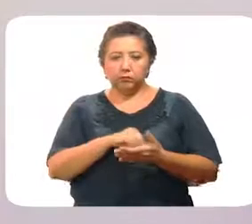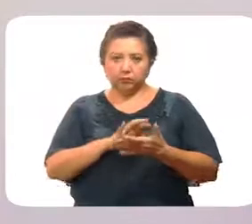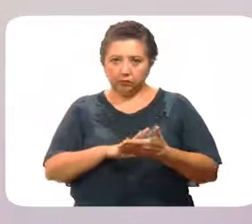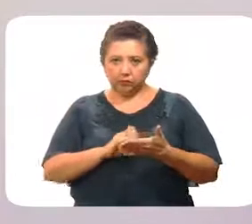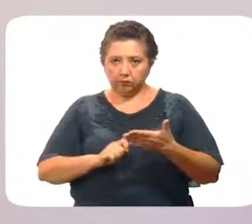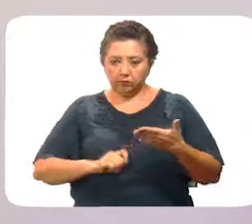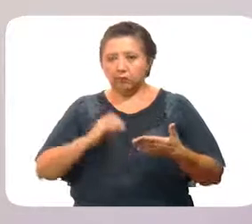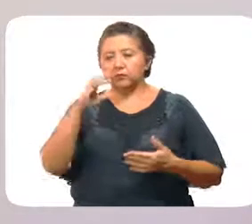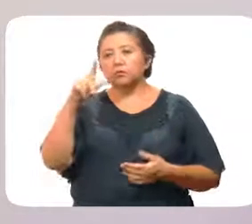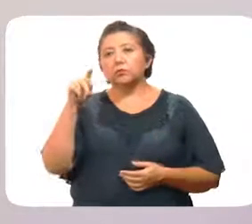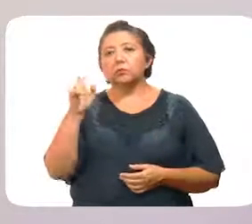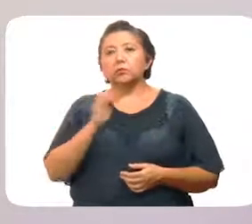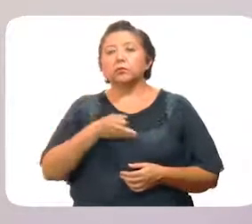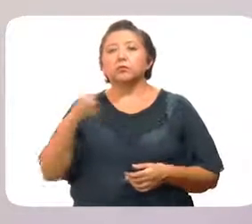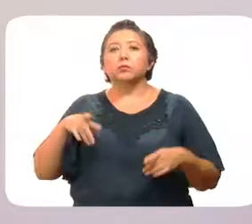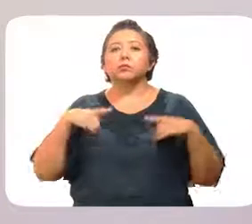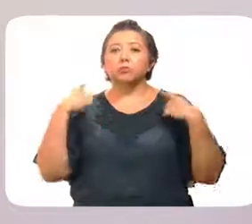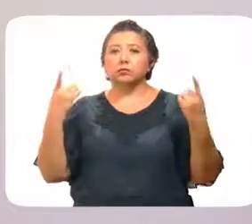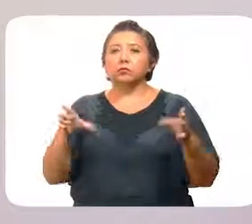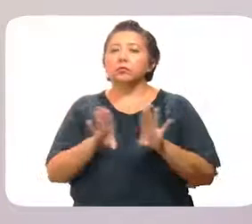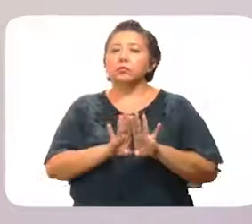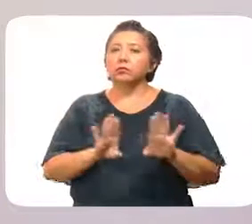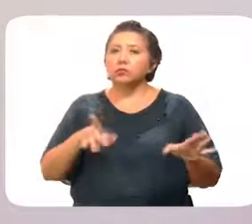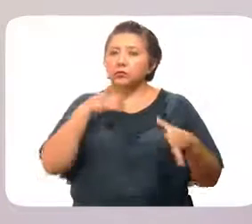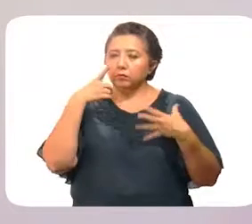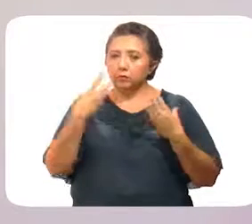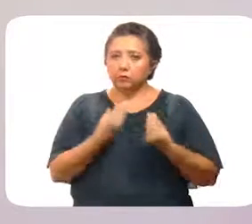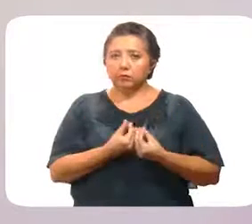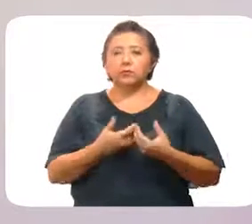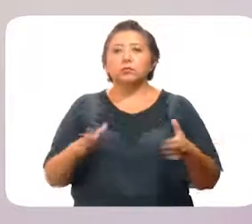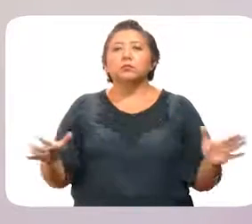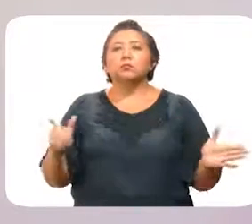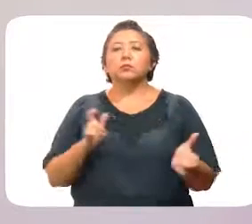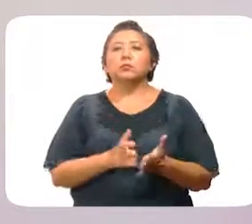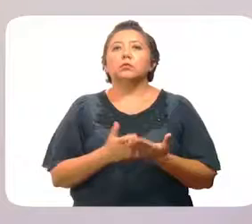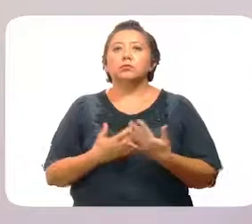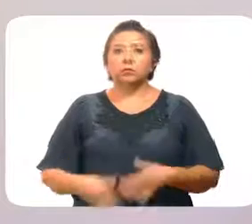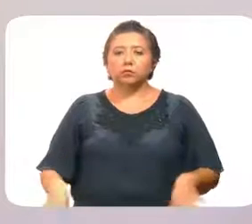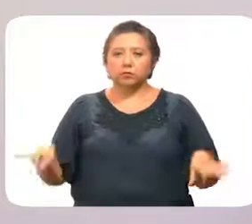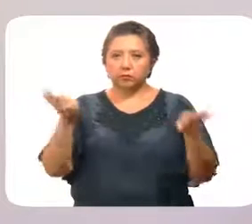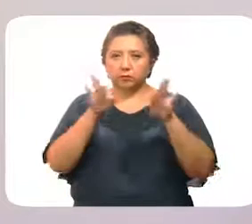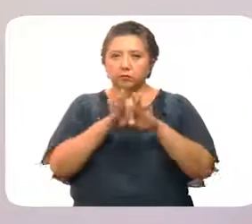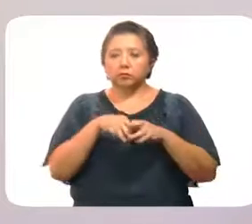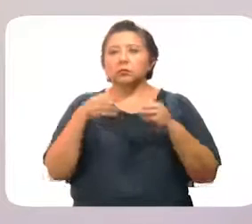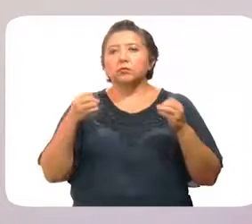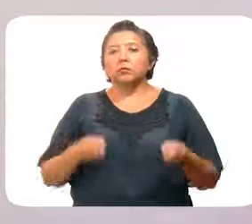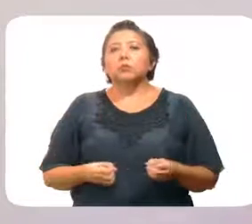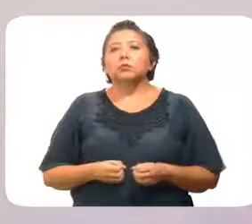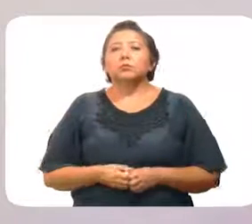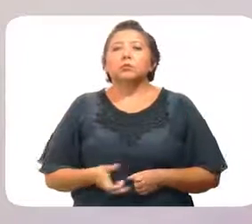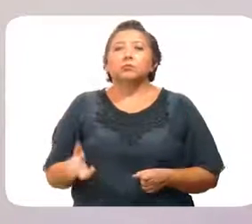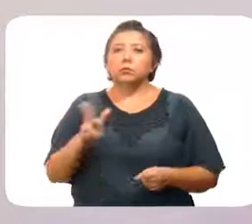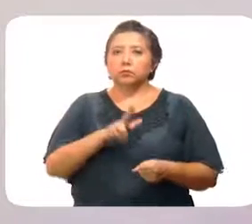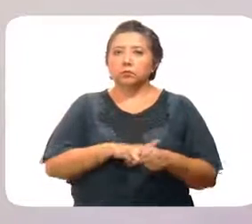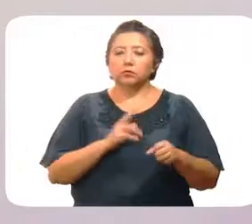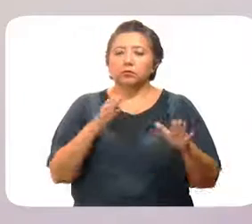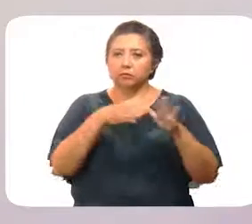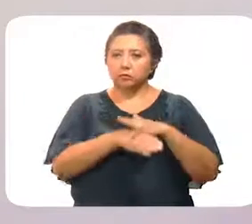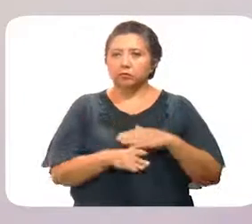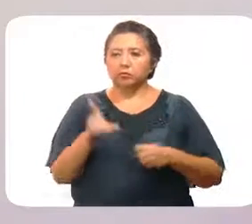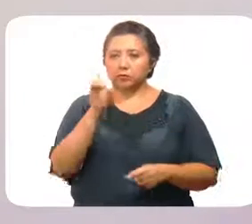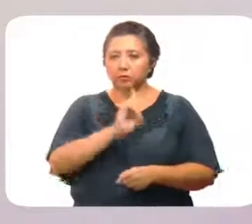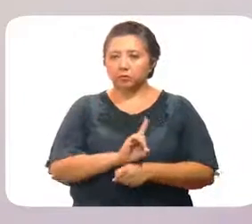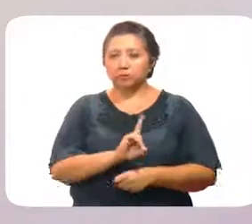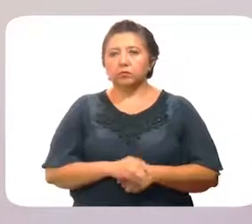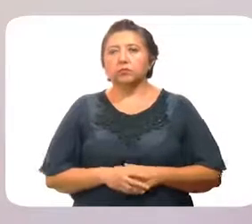de citas y registros. Como hemos señalado, en la reapertura económica, los datos más importantes son la ocupación